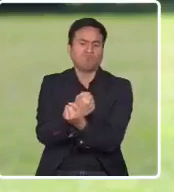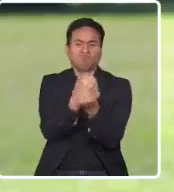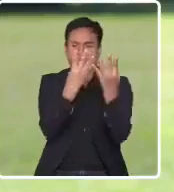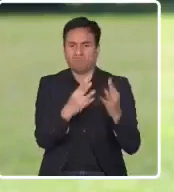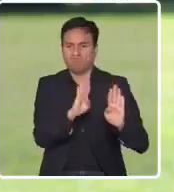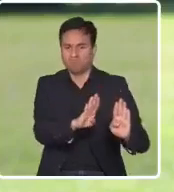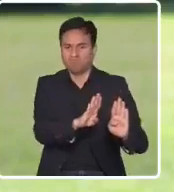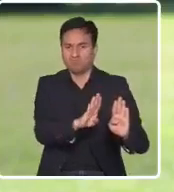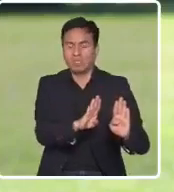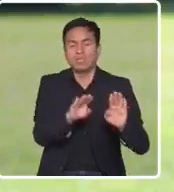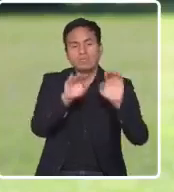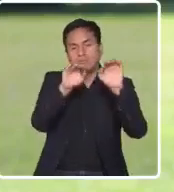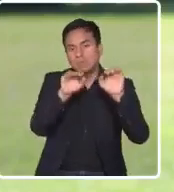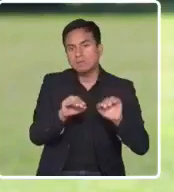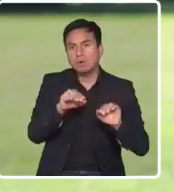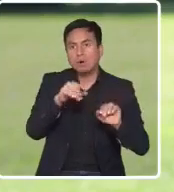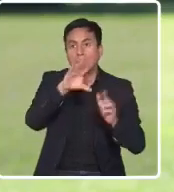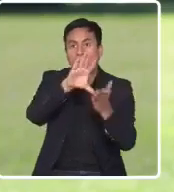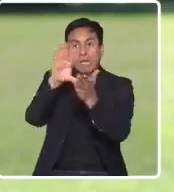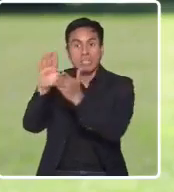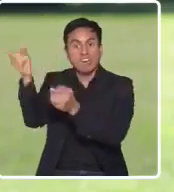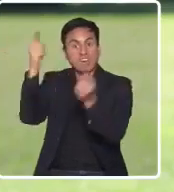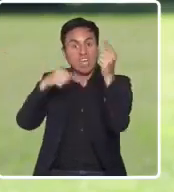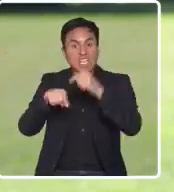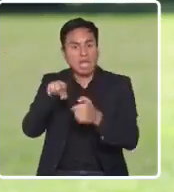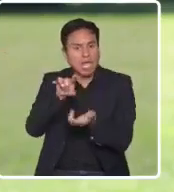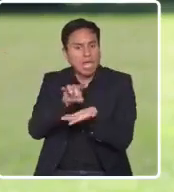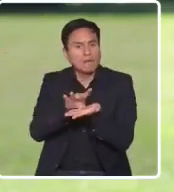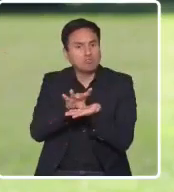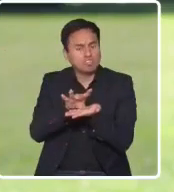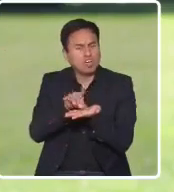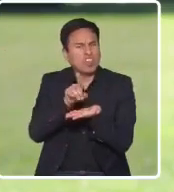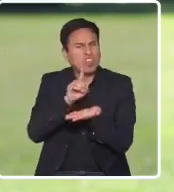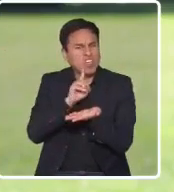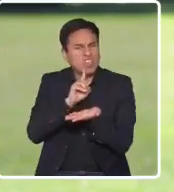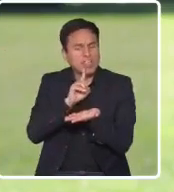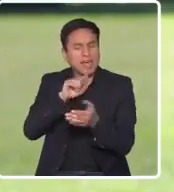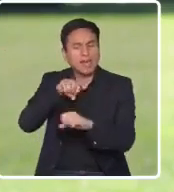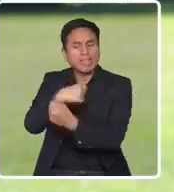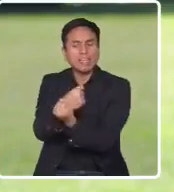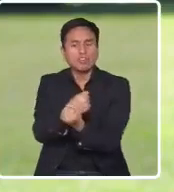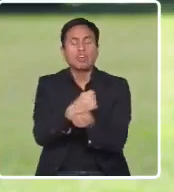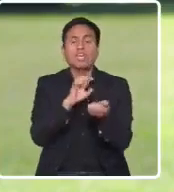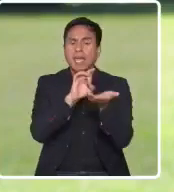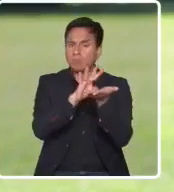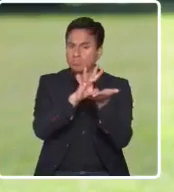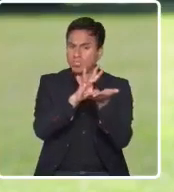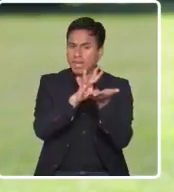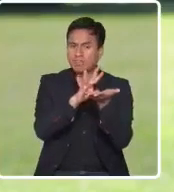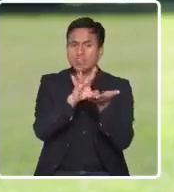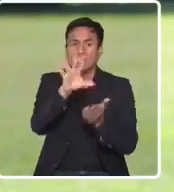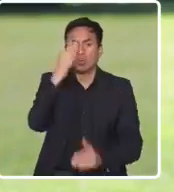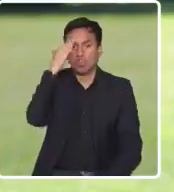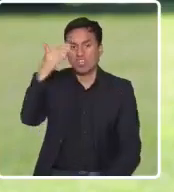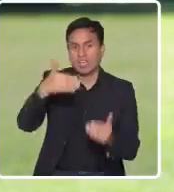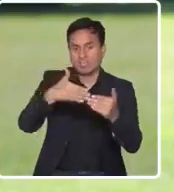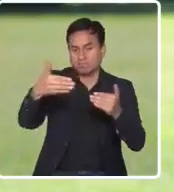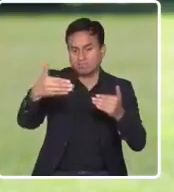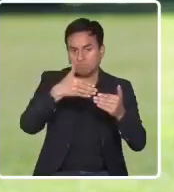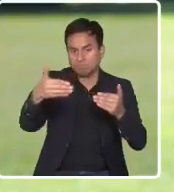modo, los extranjeros que tengan orden de expulsión serán retenidos y expulsados en los siguientes